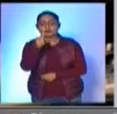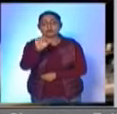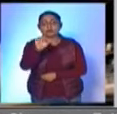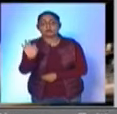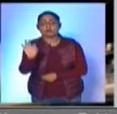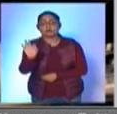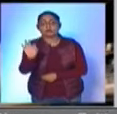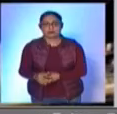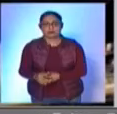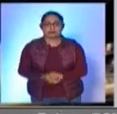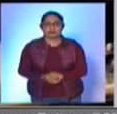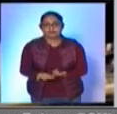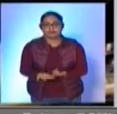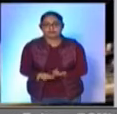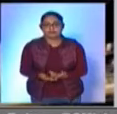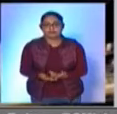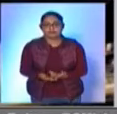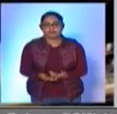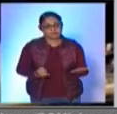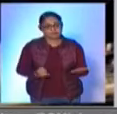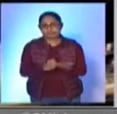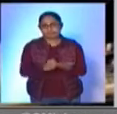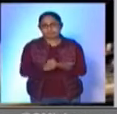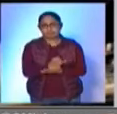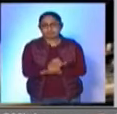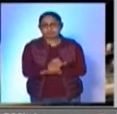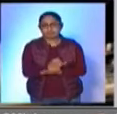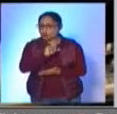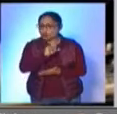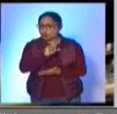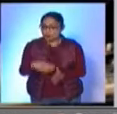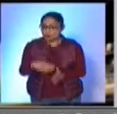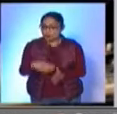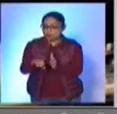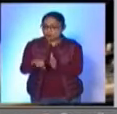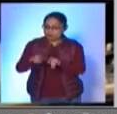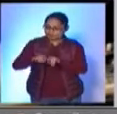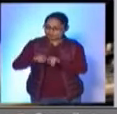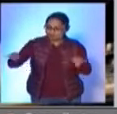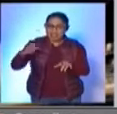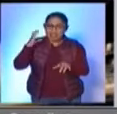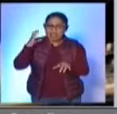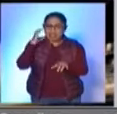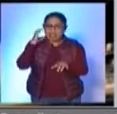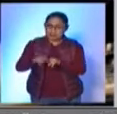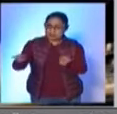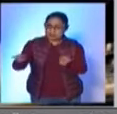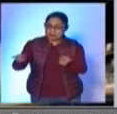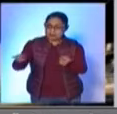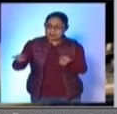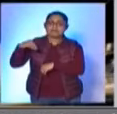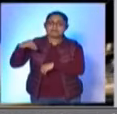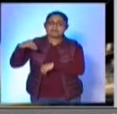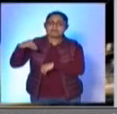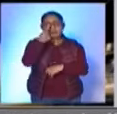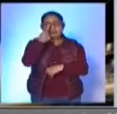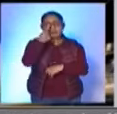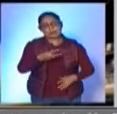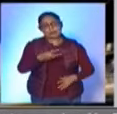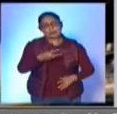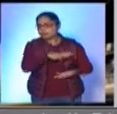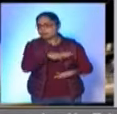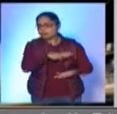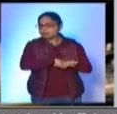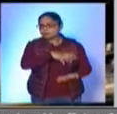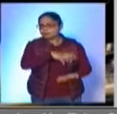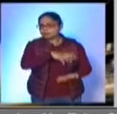96.6%, por lo que hemos decidido habilitar otra área con más camas para tratar de atender la alta demanda